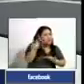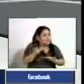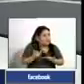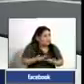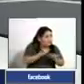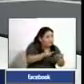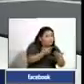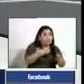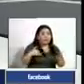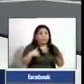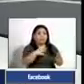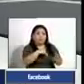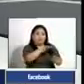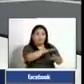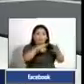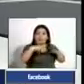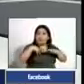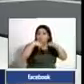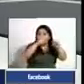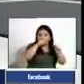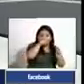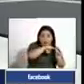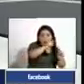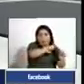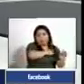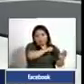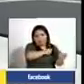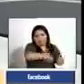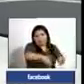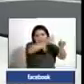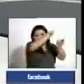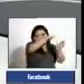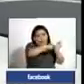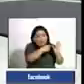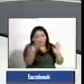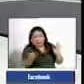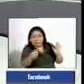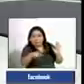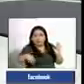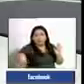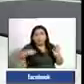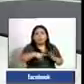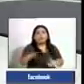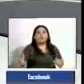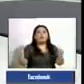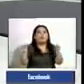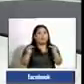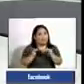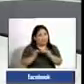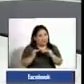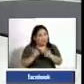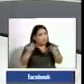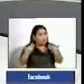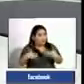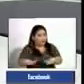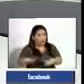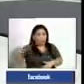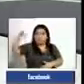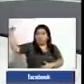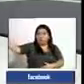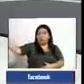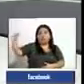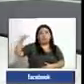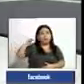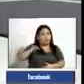al Ministerio de Salud Pública y Asistencia Social para que ellos lo utilicen según sea necesario. Por otra parte, ya los vuelos de